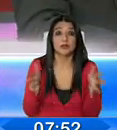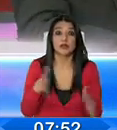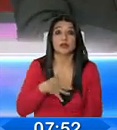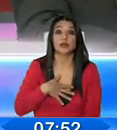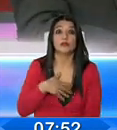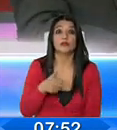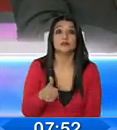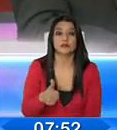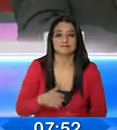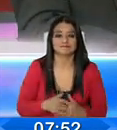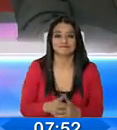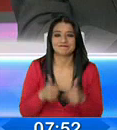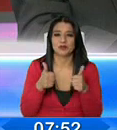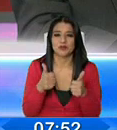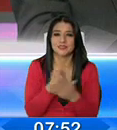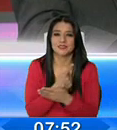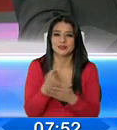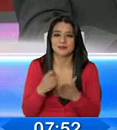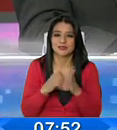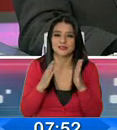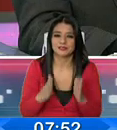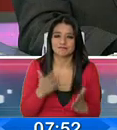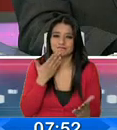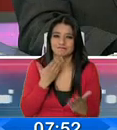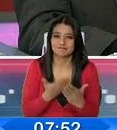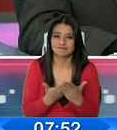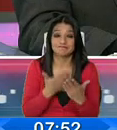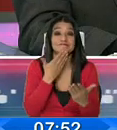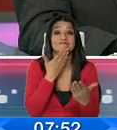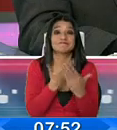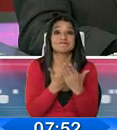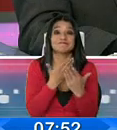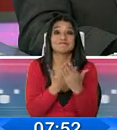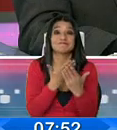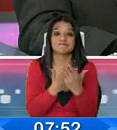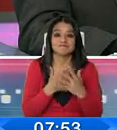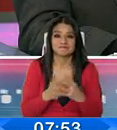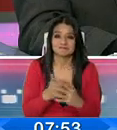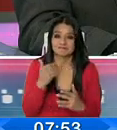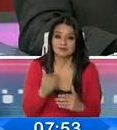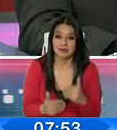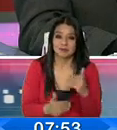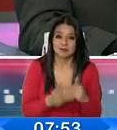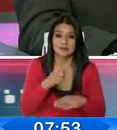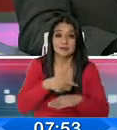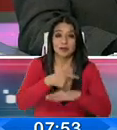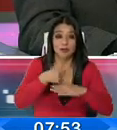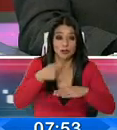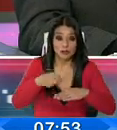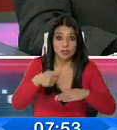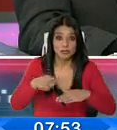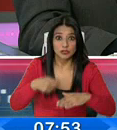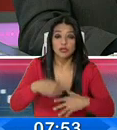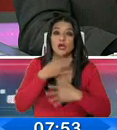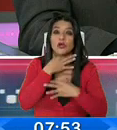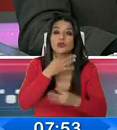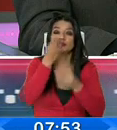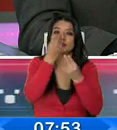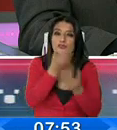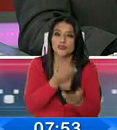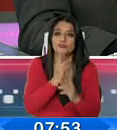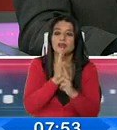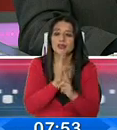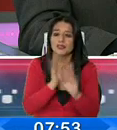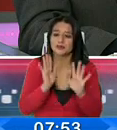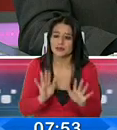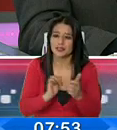las cosas. Una buena semana, señor Contralor. Muchas gracias y conforme avancen las auditorías, tendré mucho gusto de informar el resultado